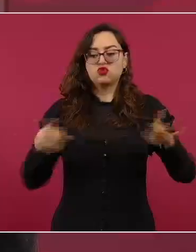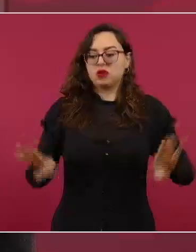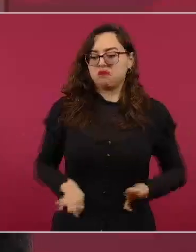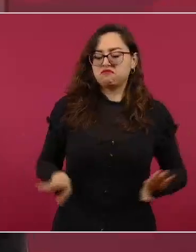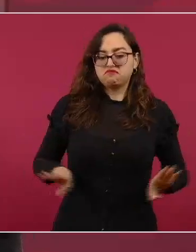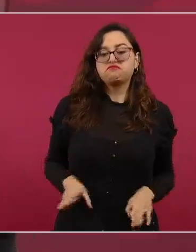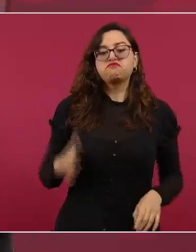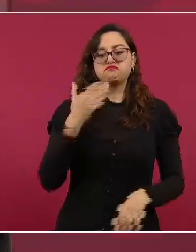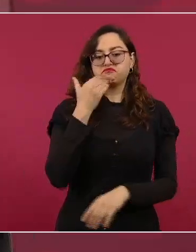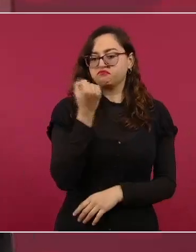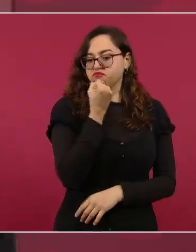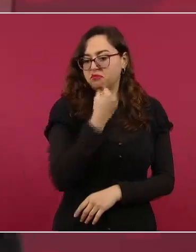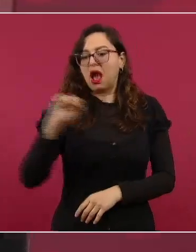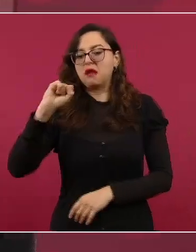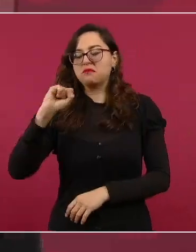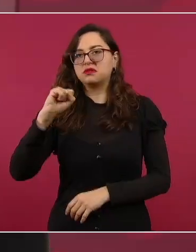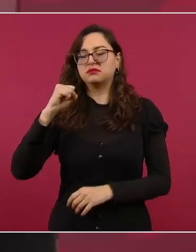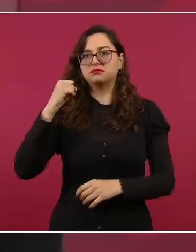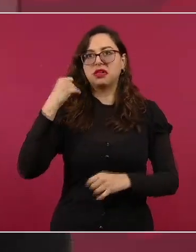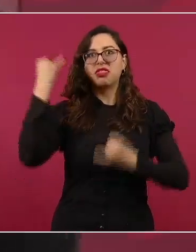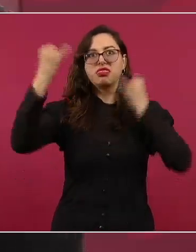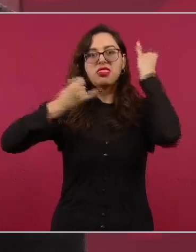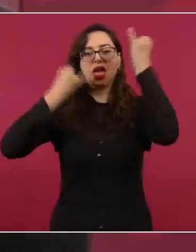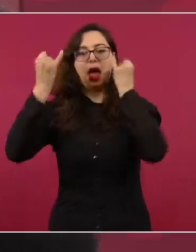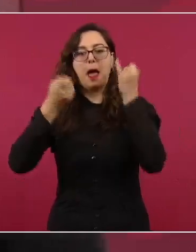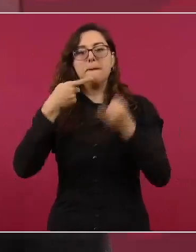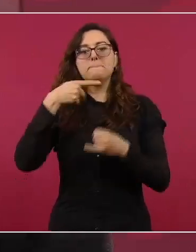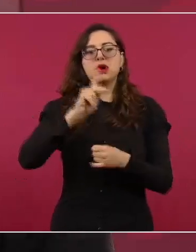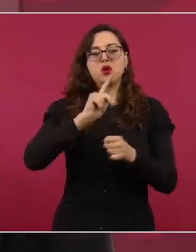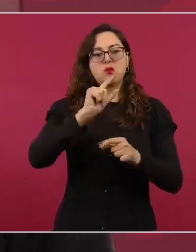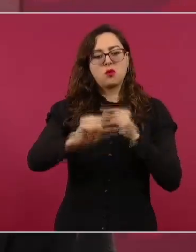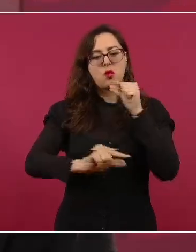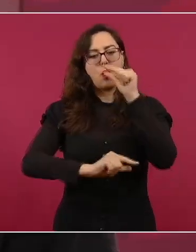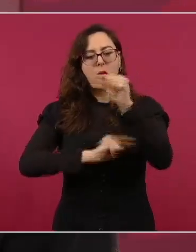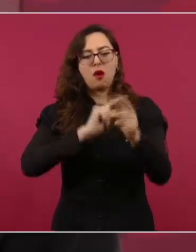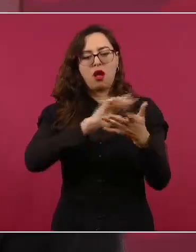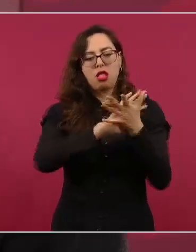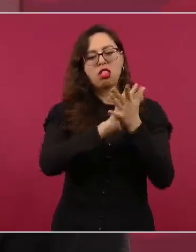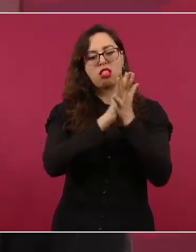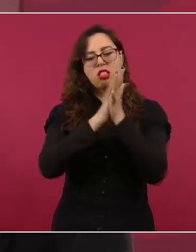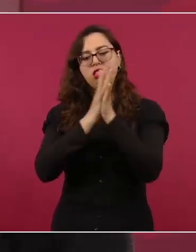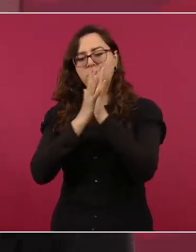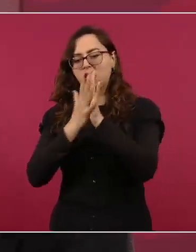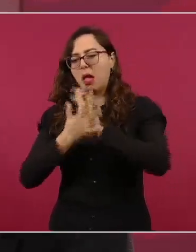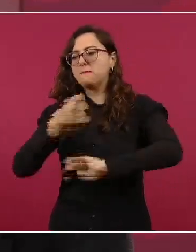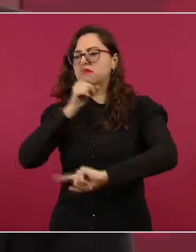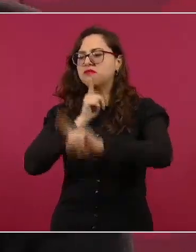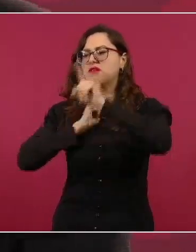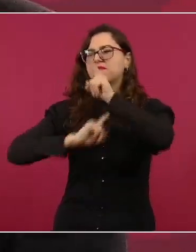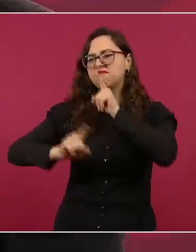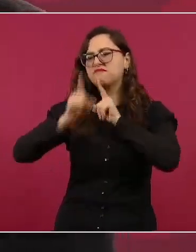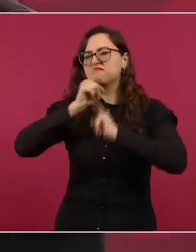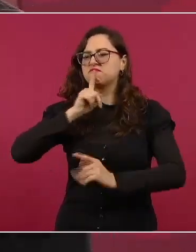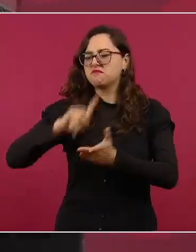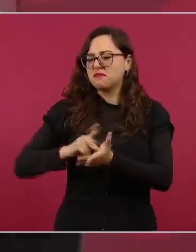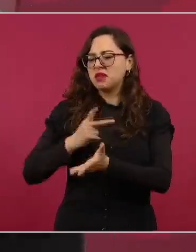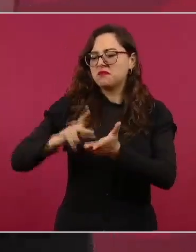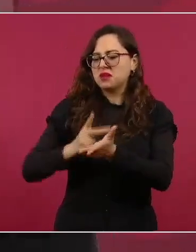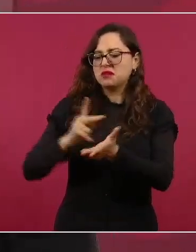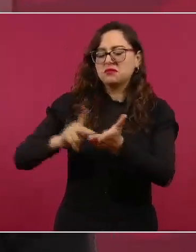pierde hasta la imaginación y el talento. Esa crónica que dejó Huerta